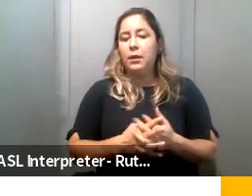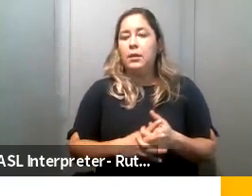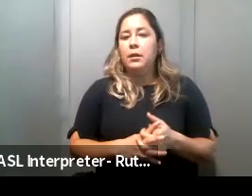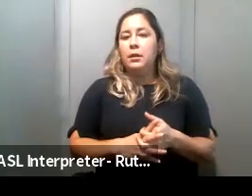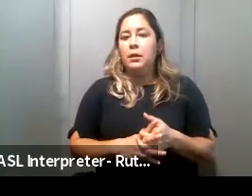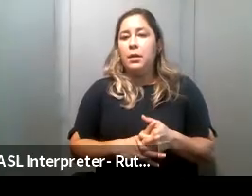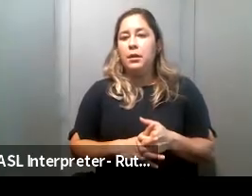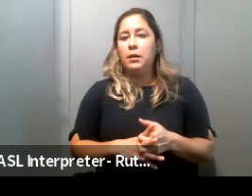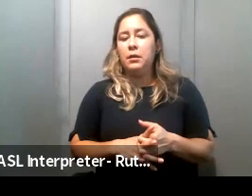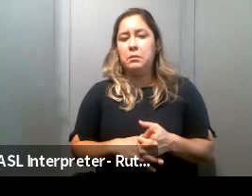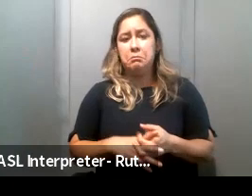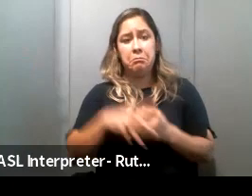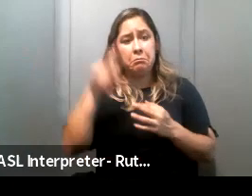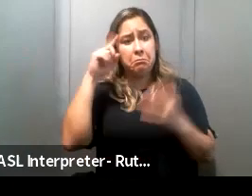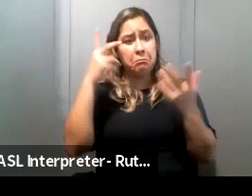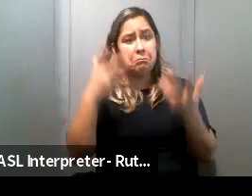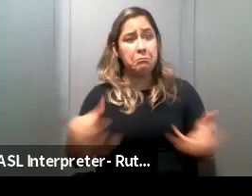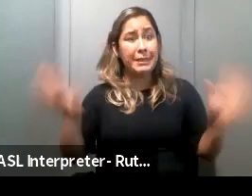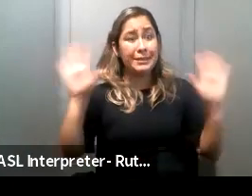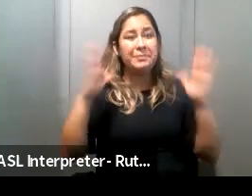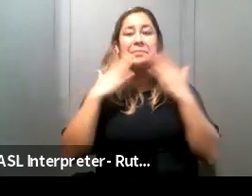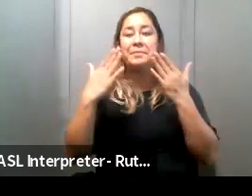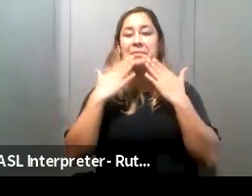Y creo que con eso ya acabé. Gracias.